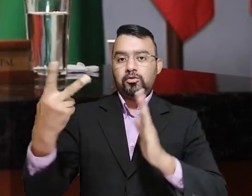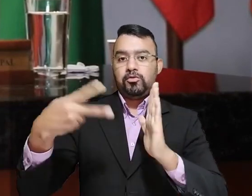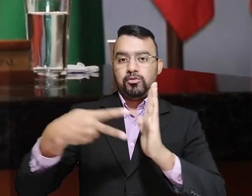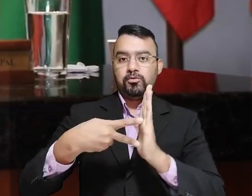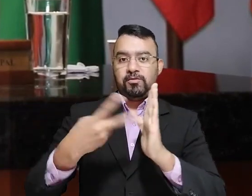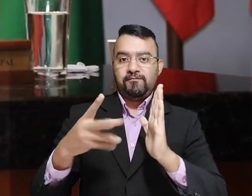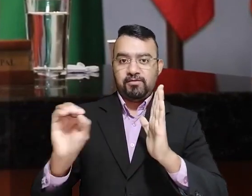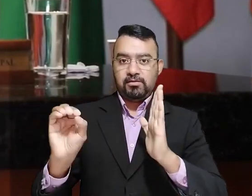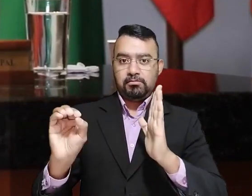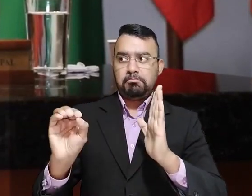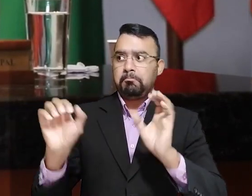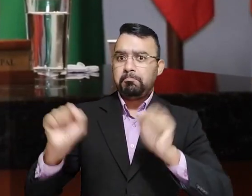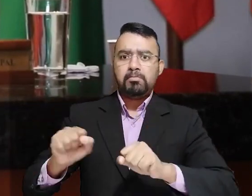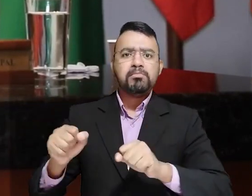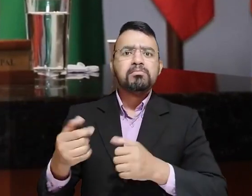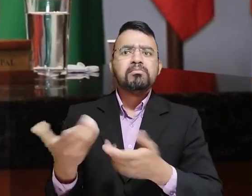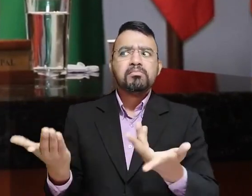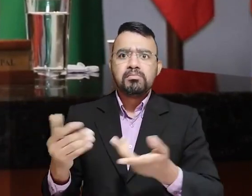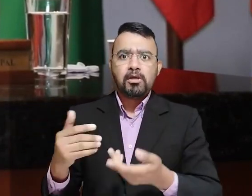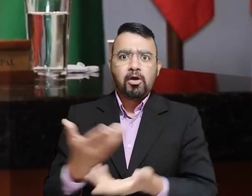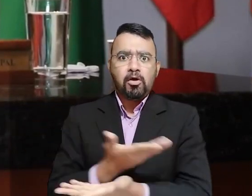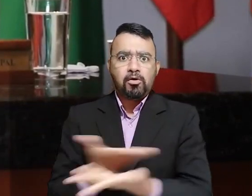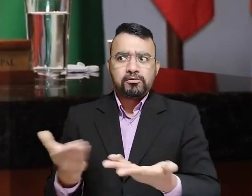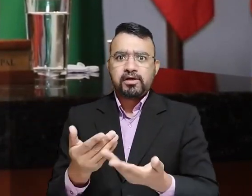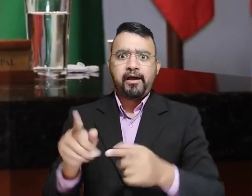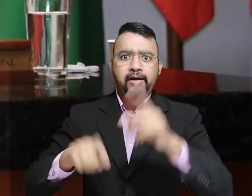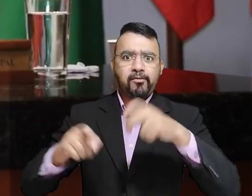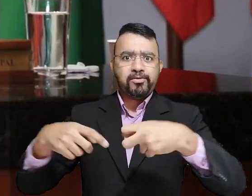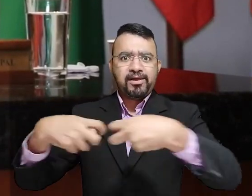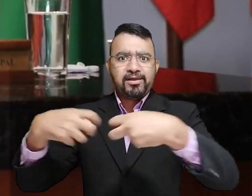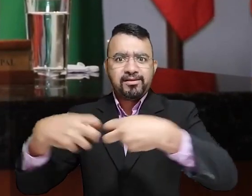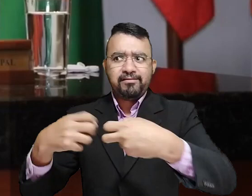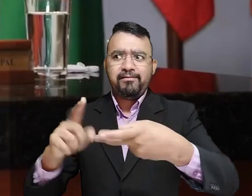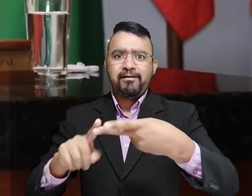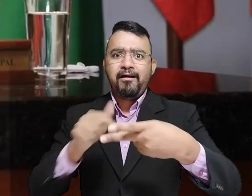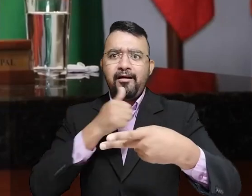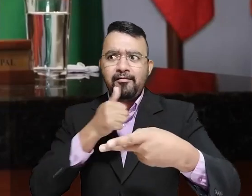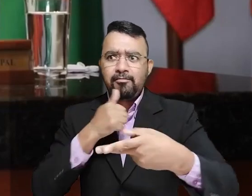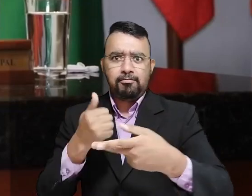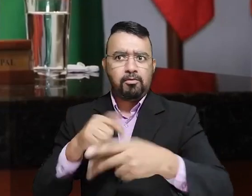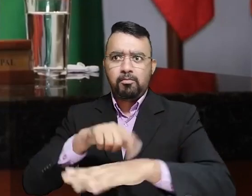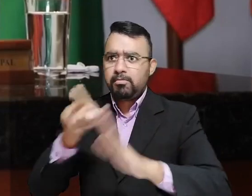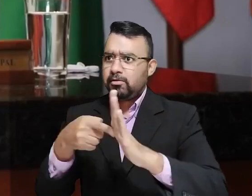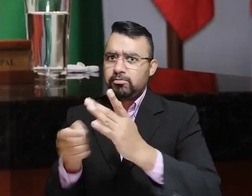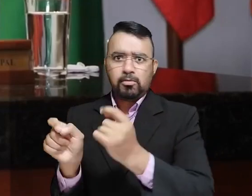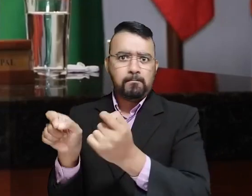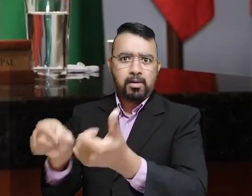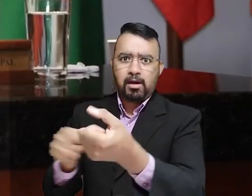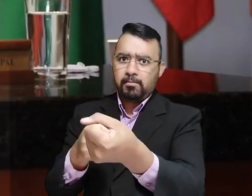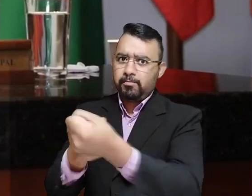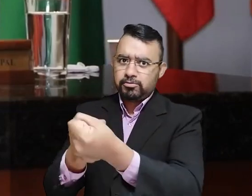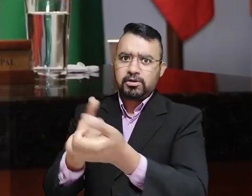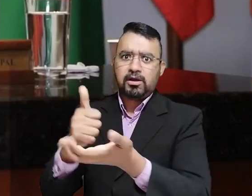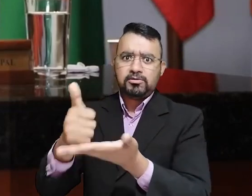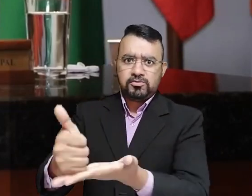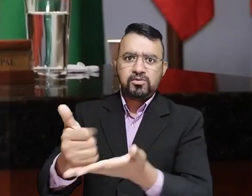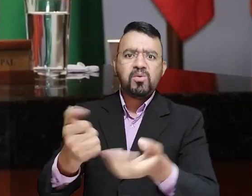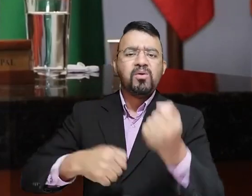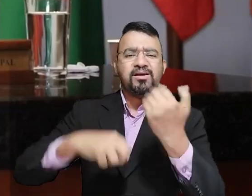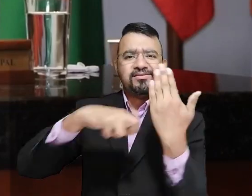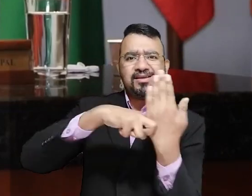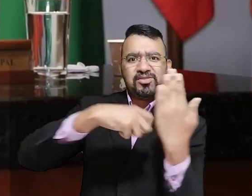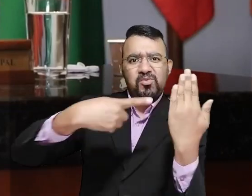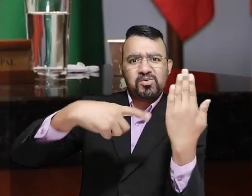invertimos recursos del municipio, 100% del municipio, en el pago de servicios públicos a muchas